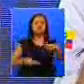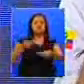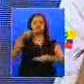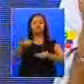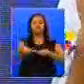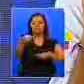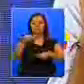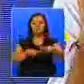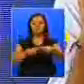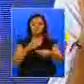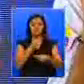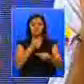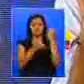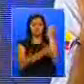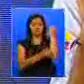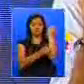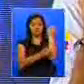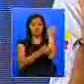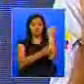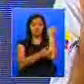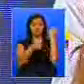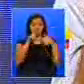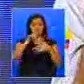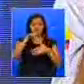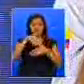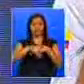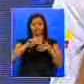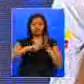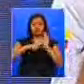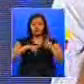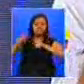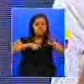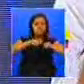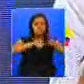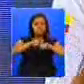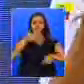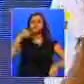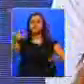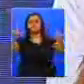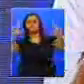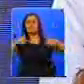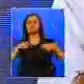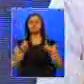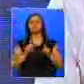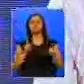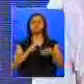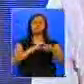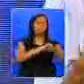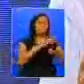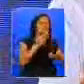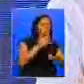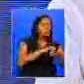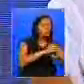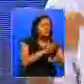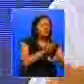de competencia entre nuestros países, entre países hermanos, es todo lo contrario, generar políticas públicas para unirnos y para poder ser